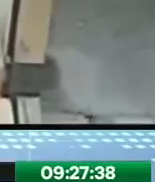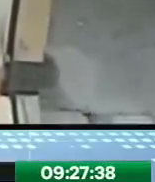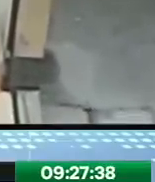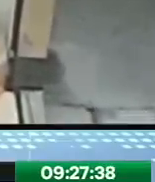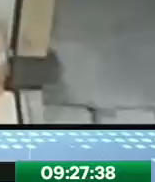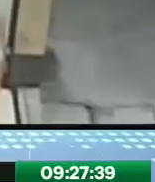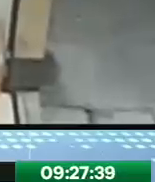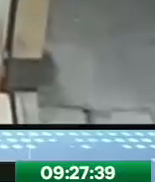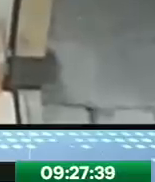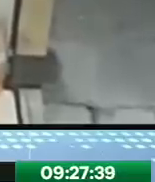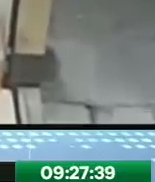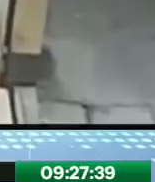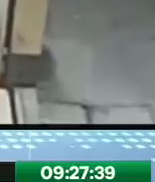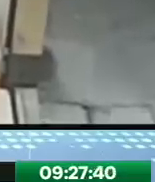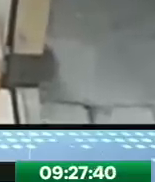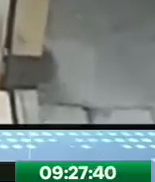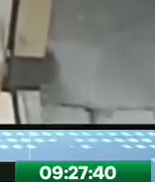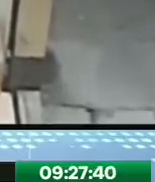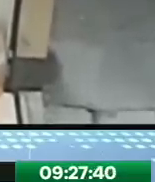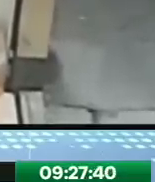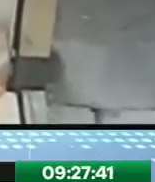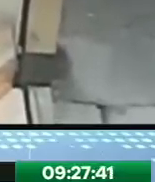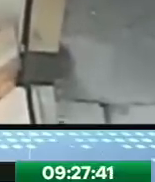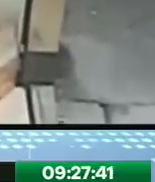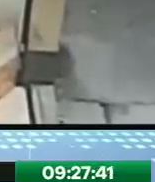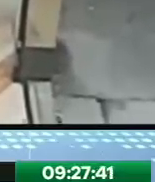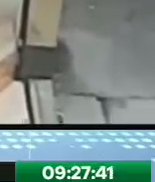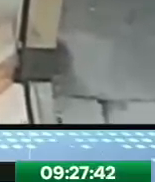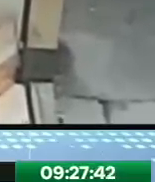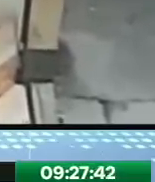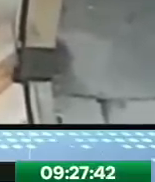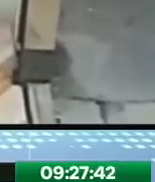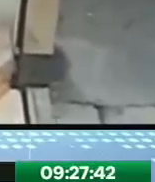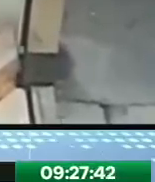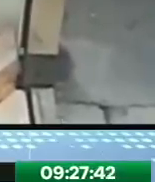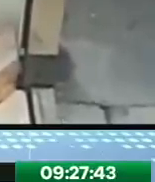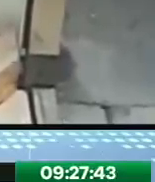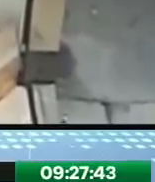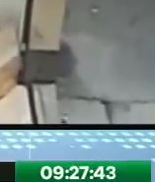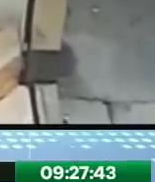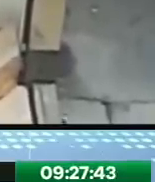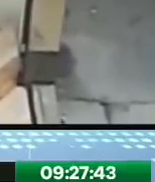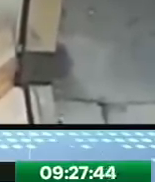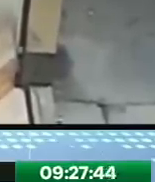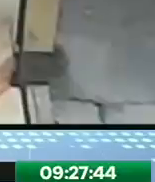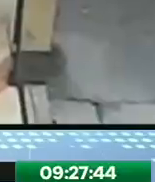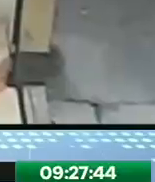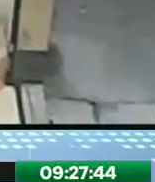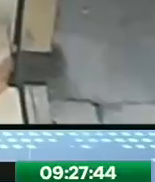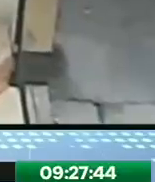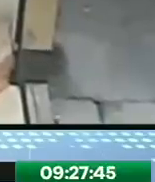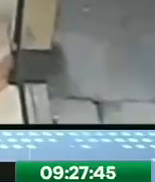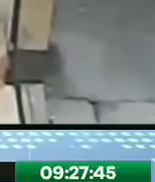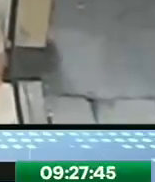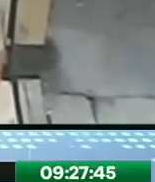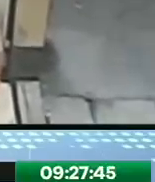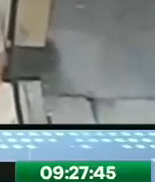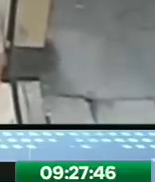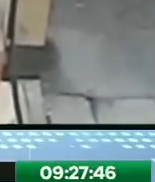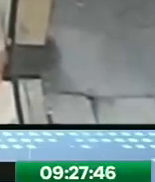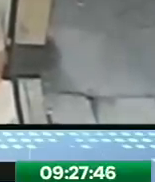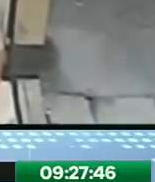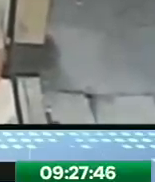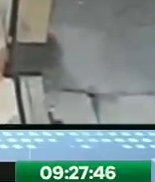comunitarias, asimismo capacitación a la ciudadanía. En este caso, por estas festividades, se ha creado un grupo de personal patrullaje a